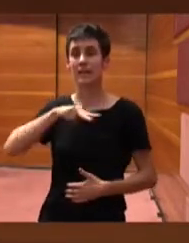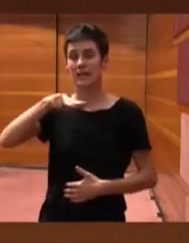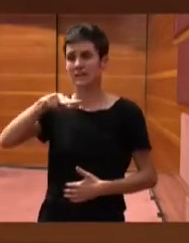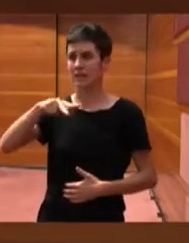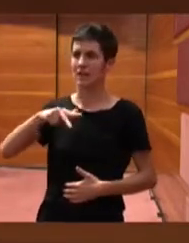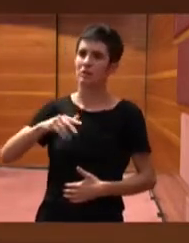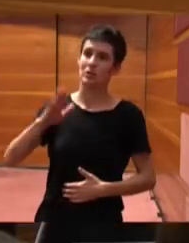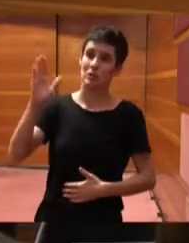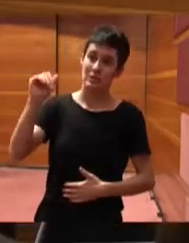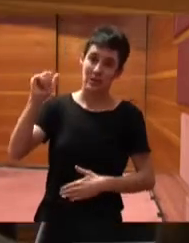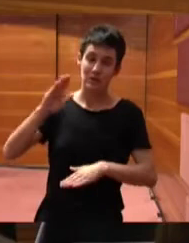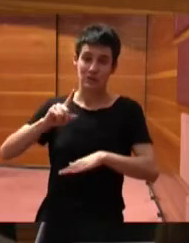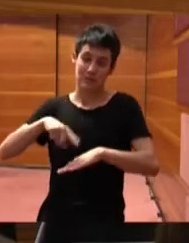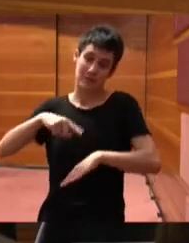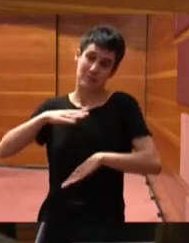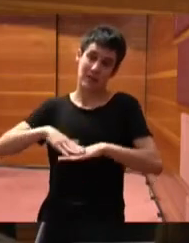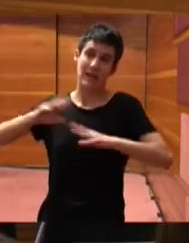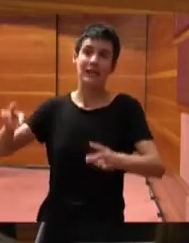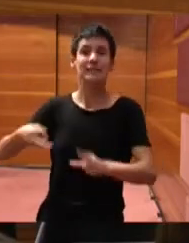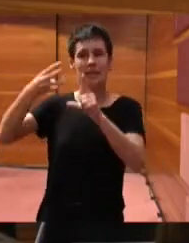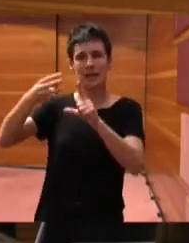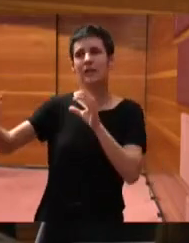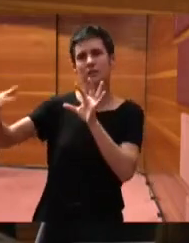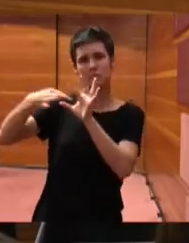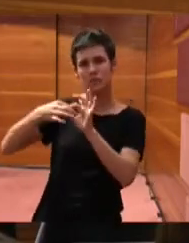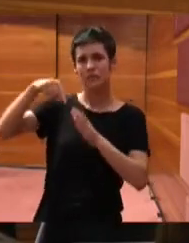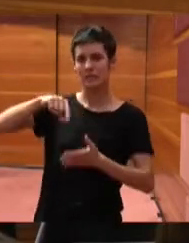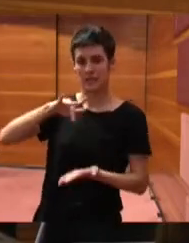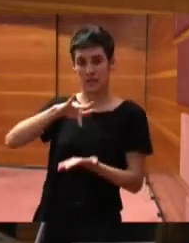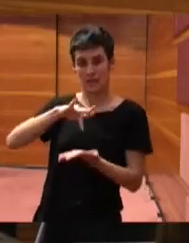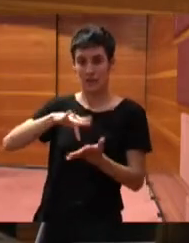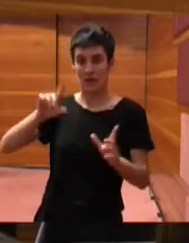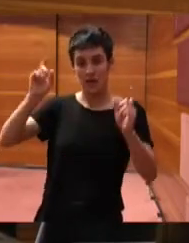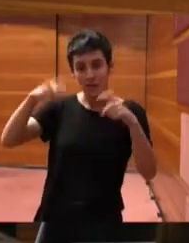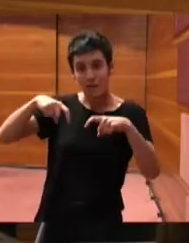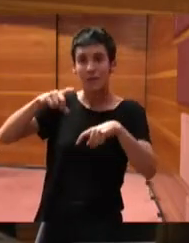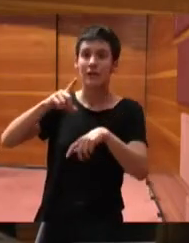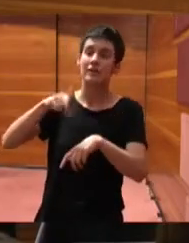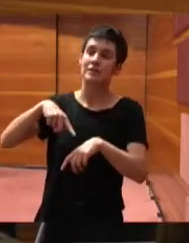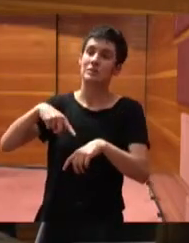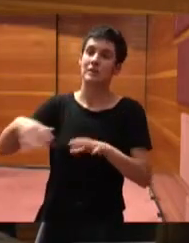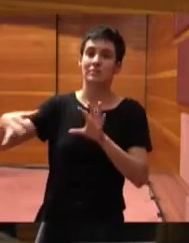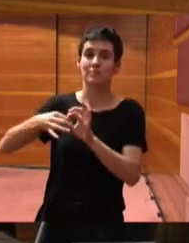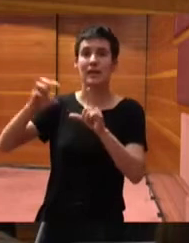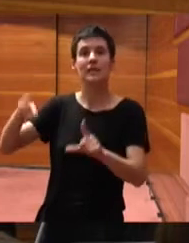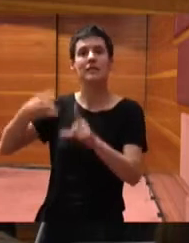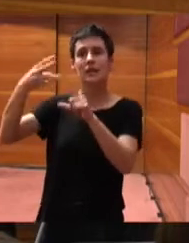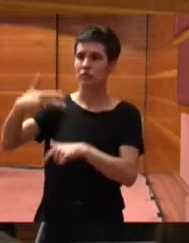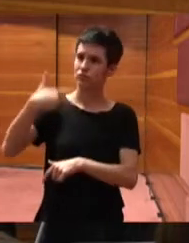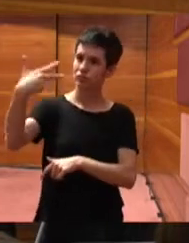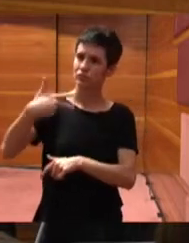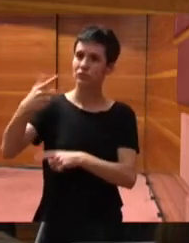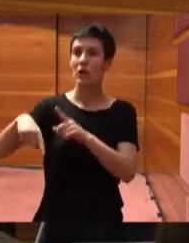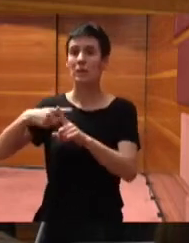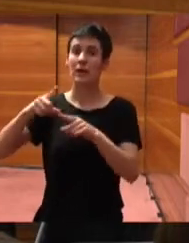quienes nos siguen por internet. Esta cita, igual que las anteriores, se emite por streaming y se está grabando para subir